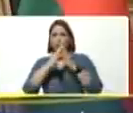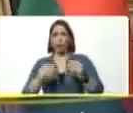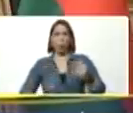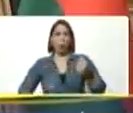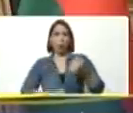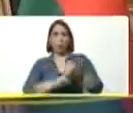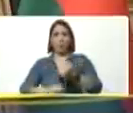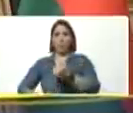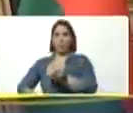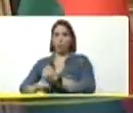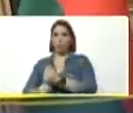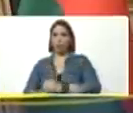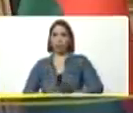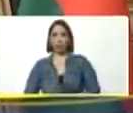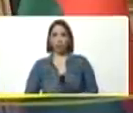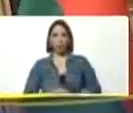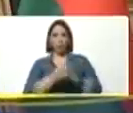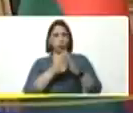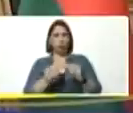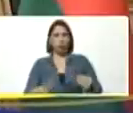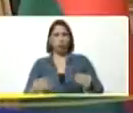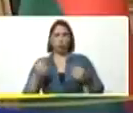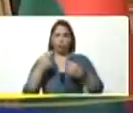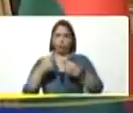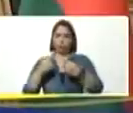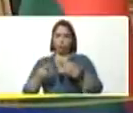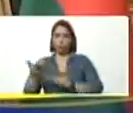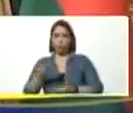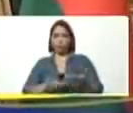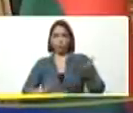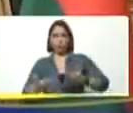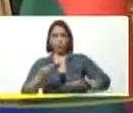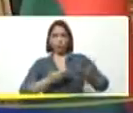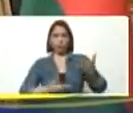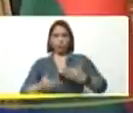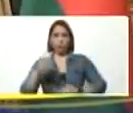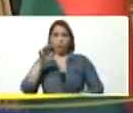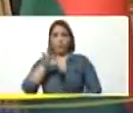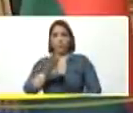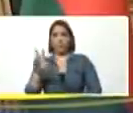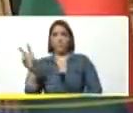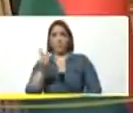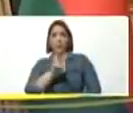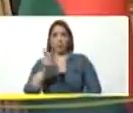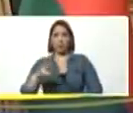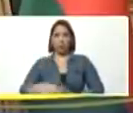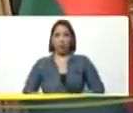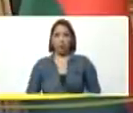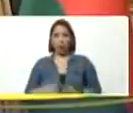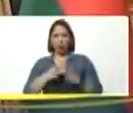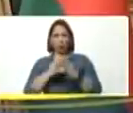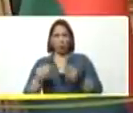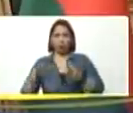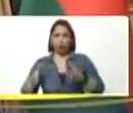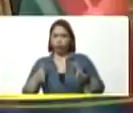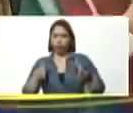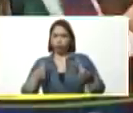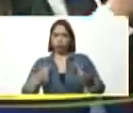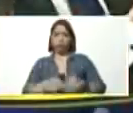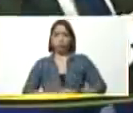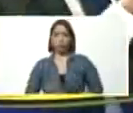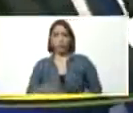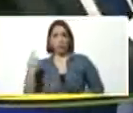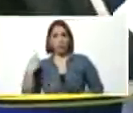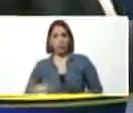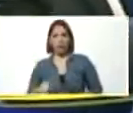apoyo, con toda la solidaridad de la República Bolivariana de Venezuela para todos los caminos que tengamos